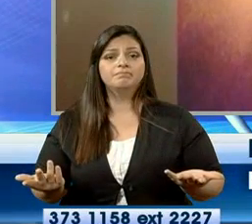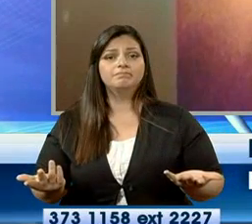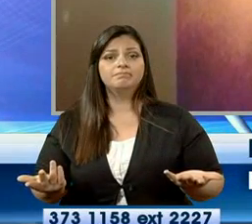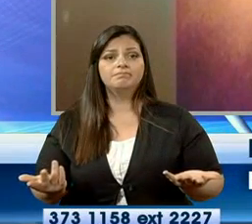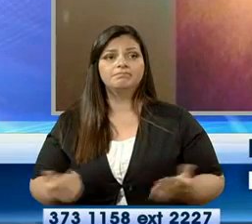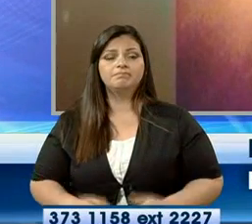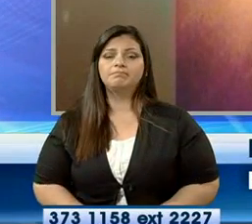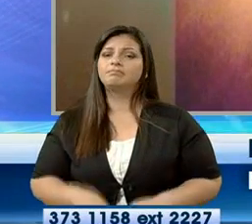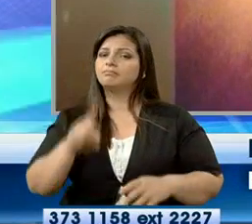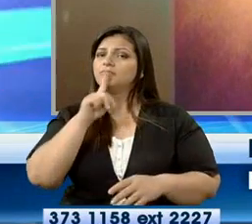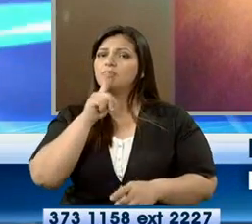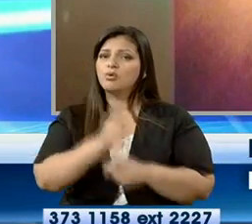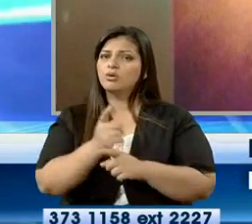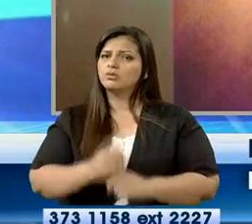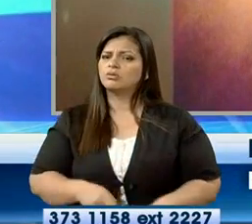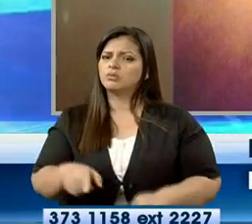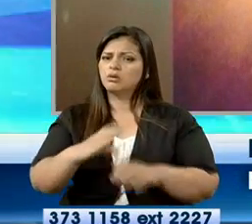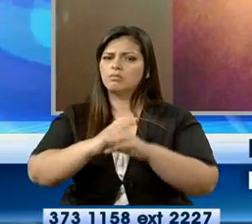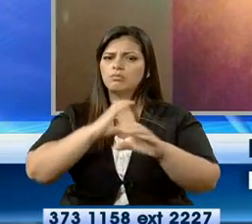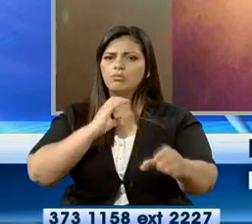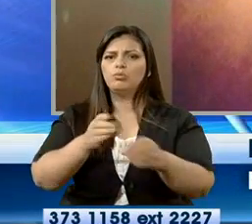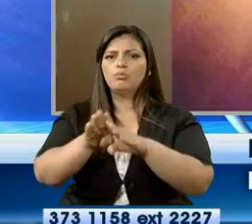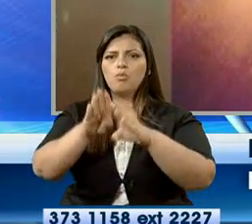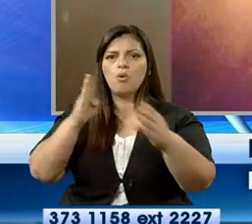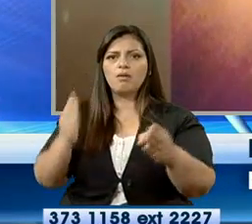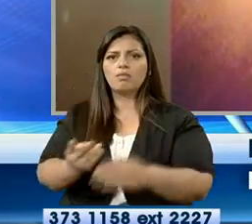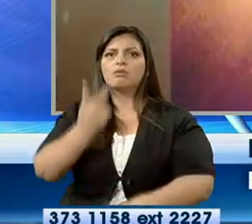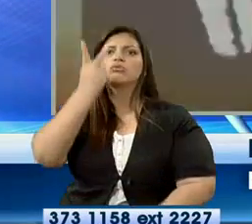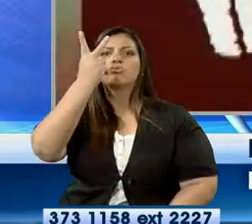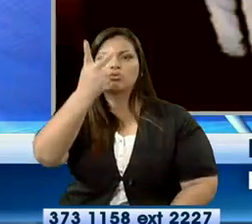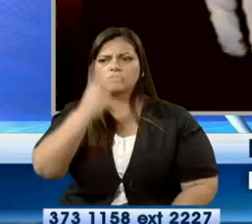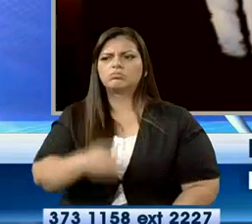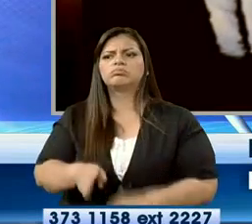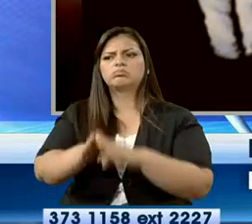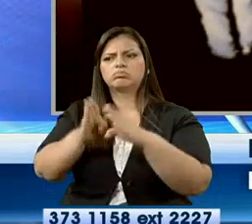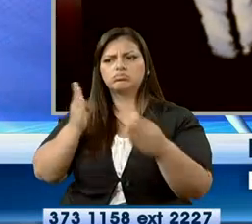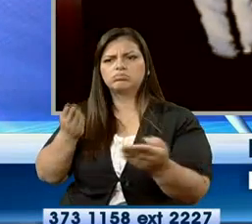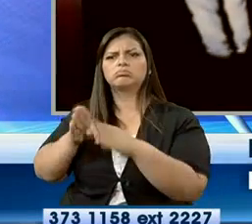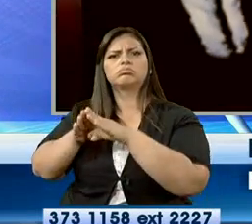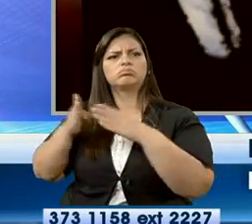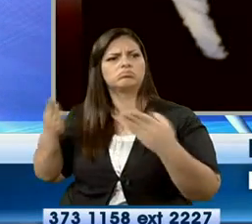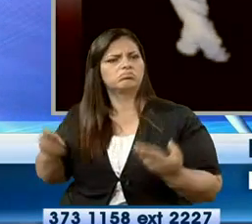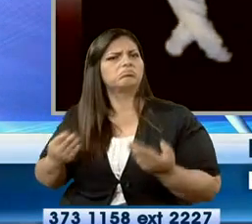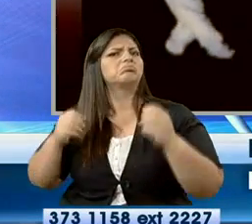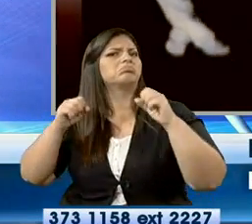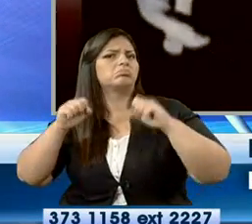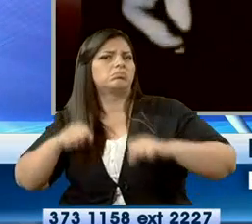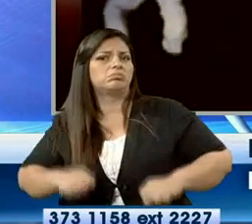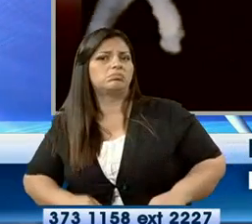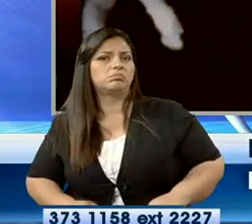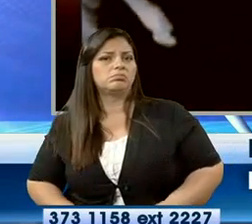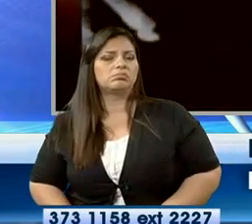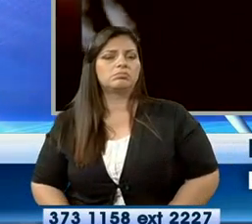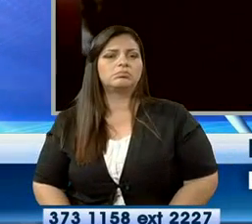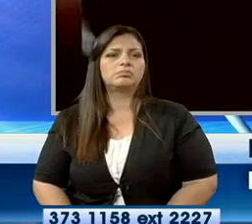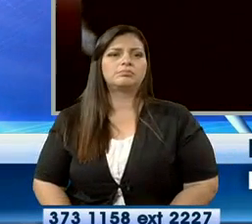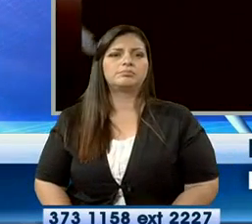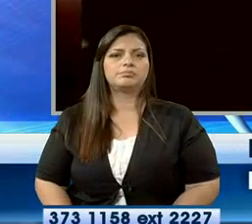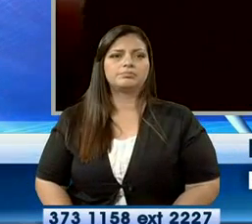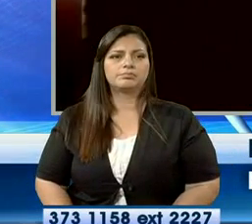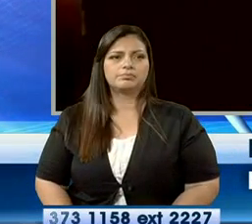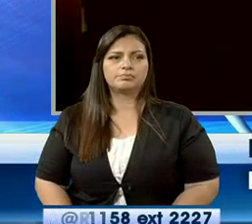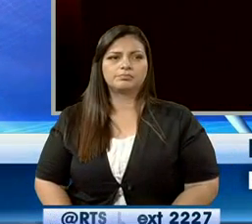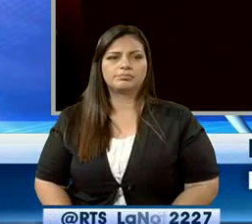esa puerta posterior de las unidades pueda estar habilitada debidamente. Tú has dicho hace un momento, cuando comentábamos el tema,